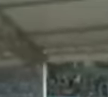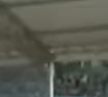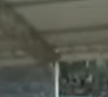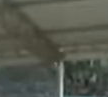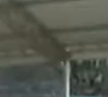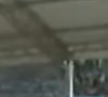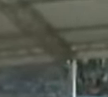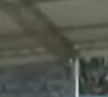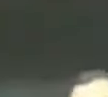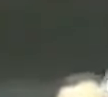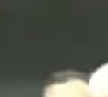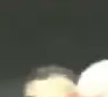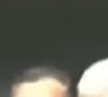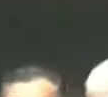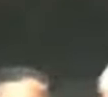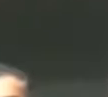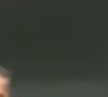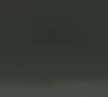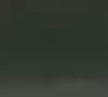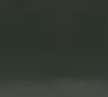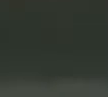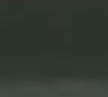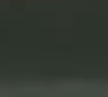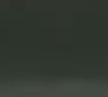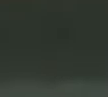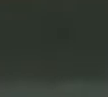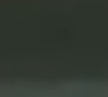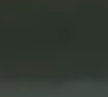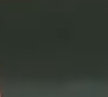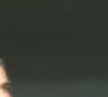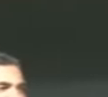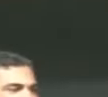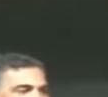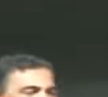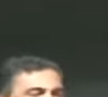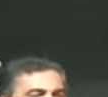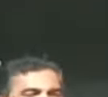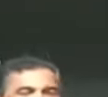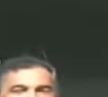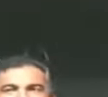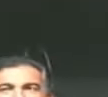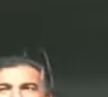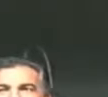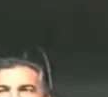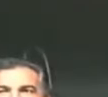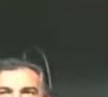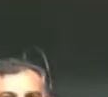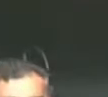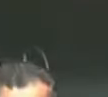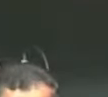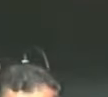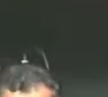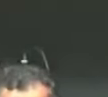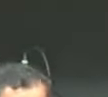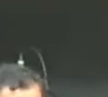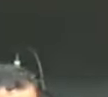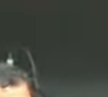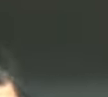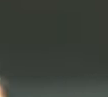Exactamente. Hay sed de palabra, hay anhelo de palabra. Adoramos a Jesucristo y creemos en Él.